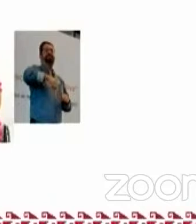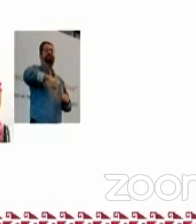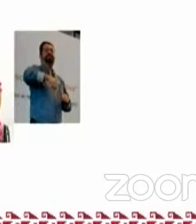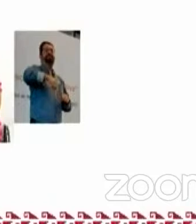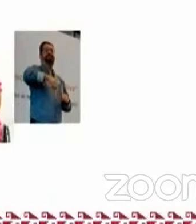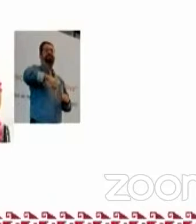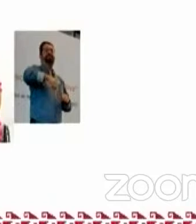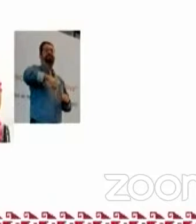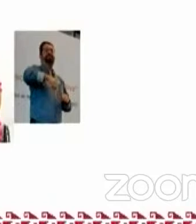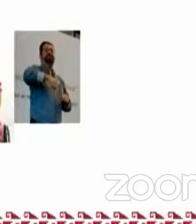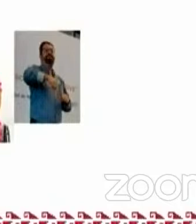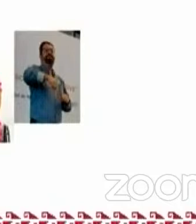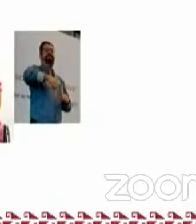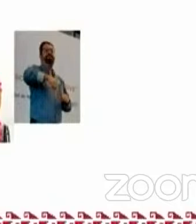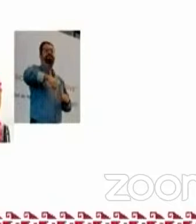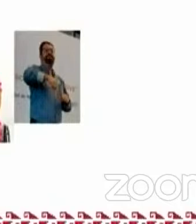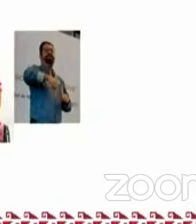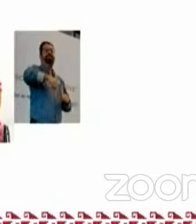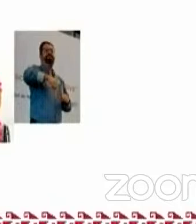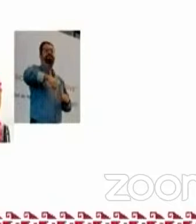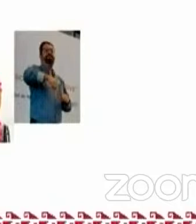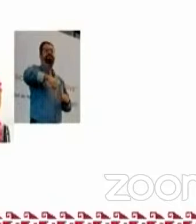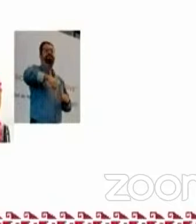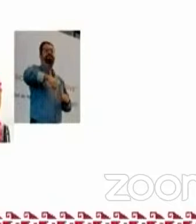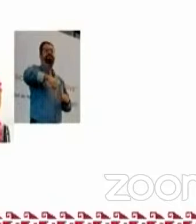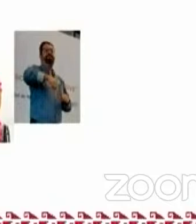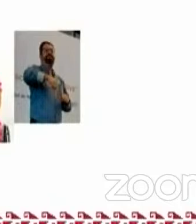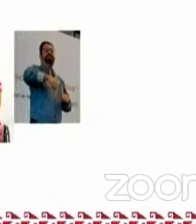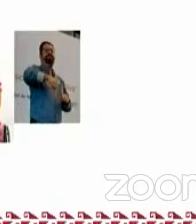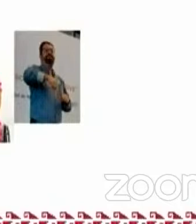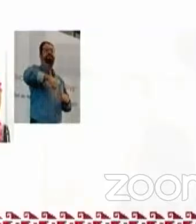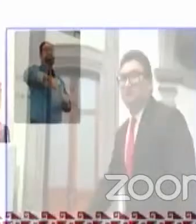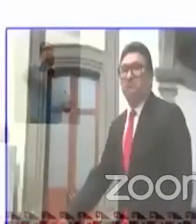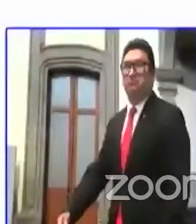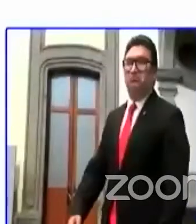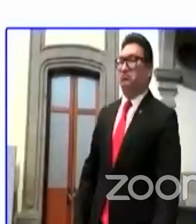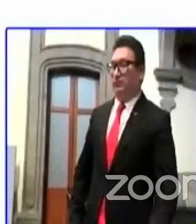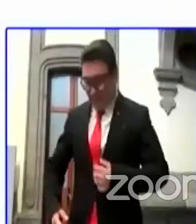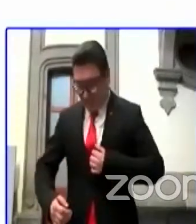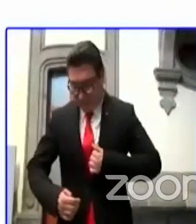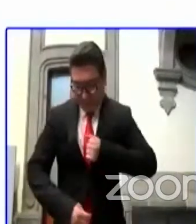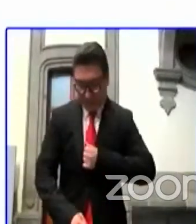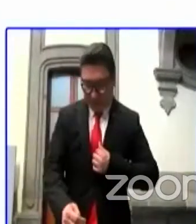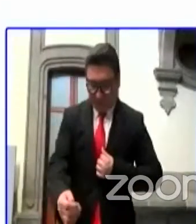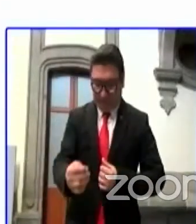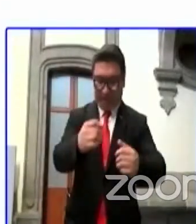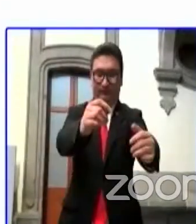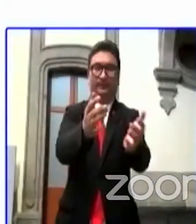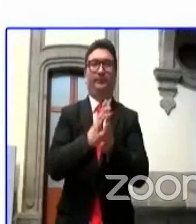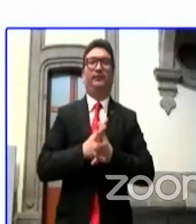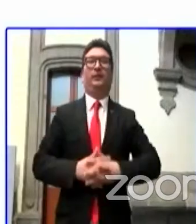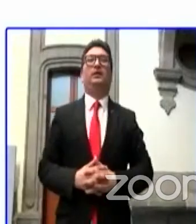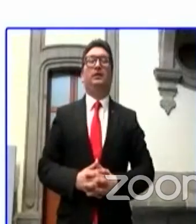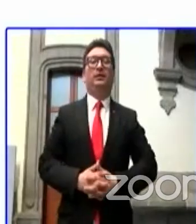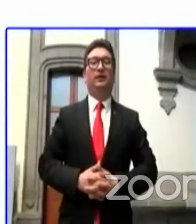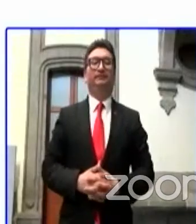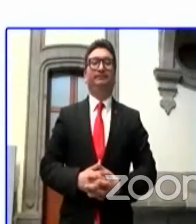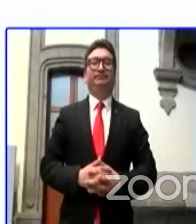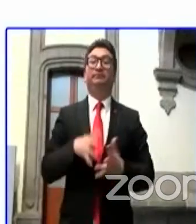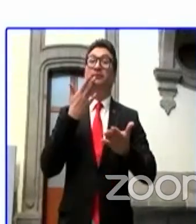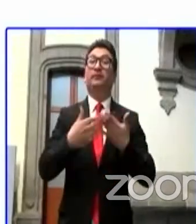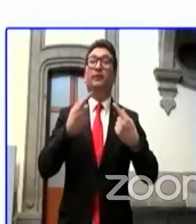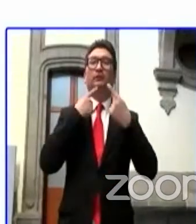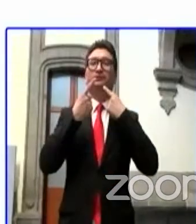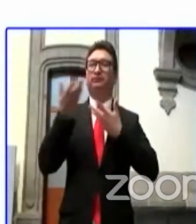Buenas tardes, les invitamos a ocupar sus lugares. Sí, quedó súper bien. A continuación, daremos inicio al diálogo